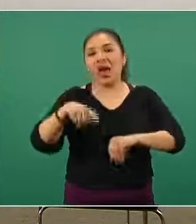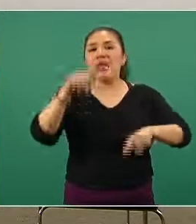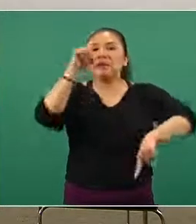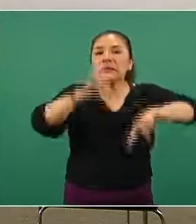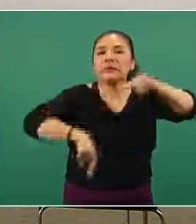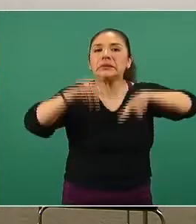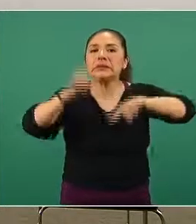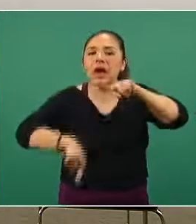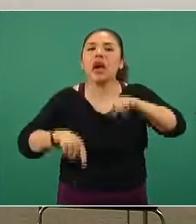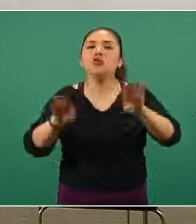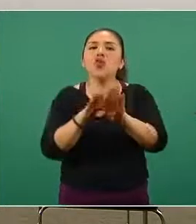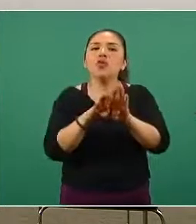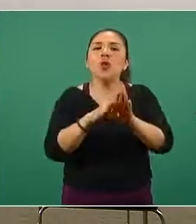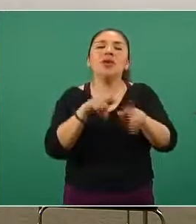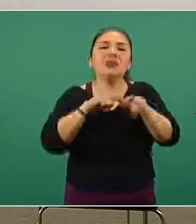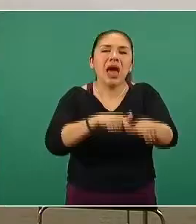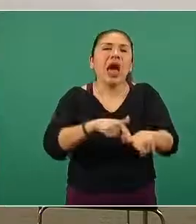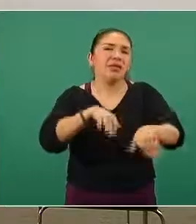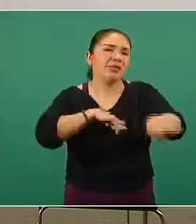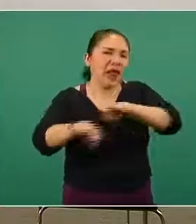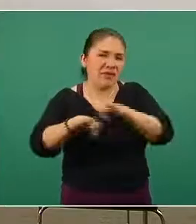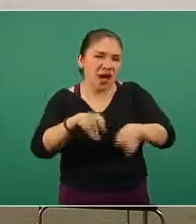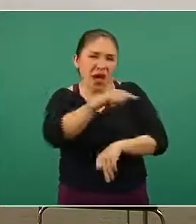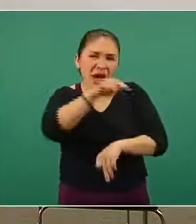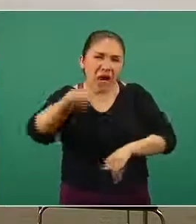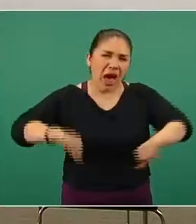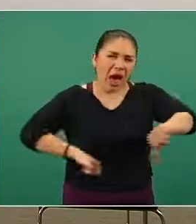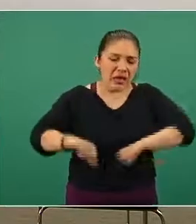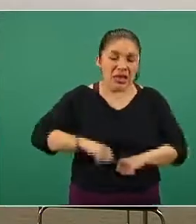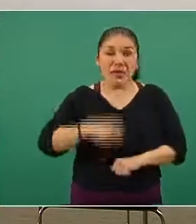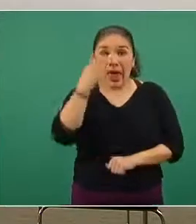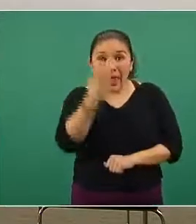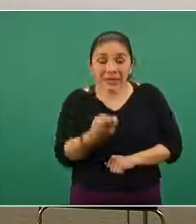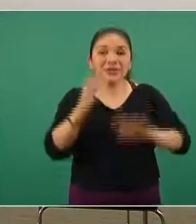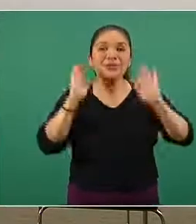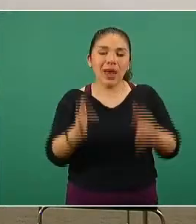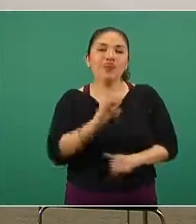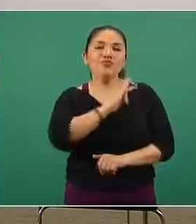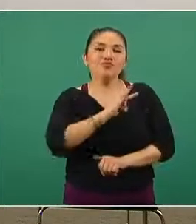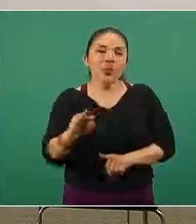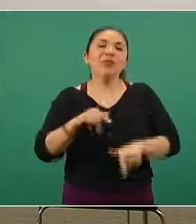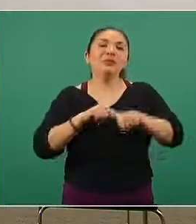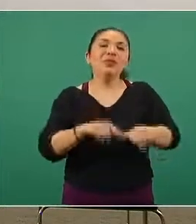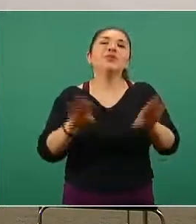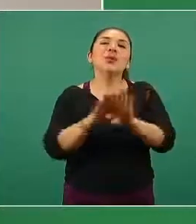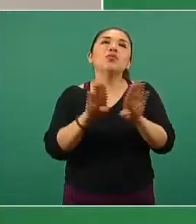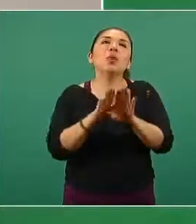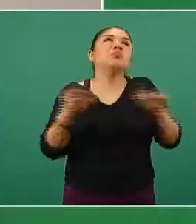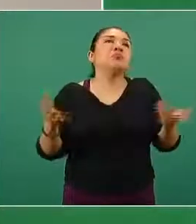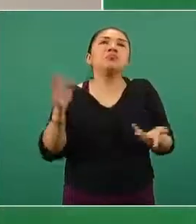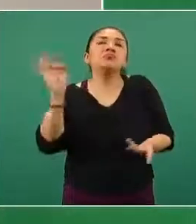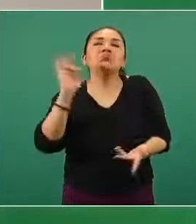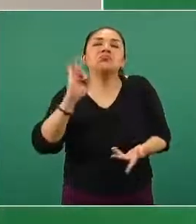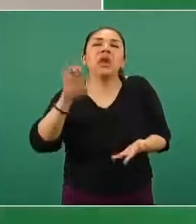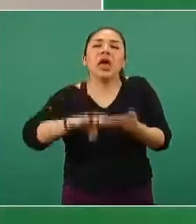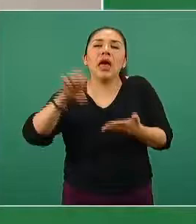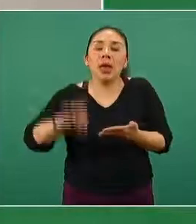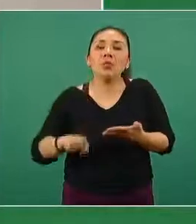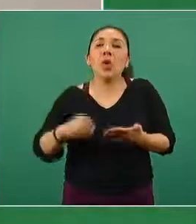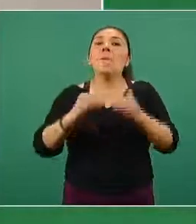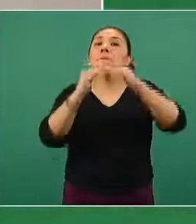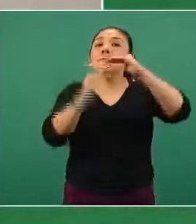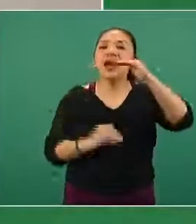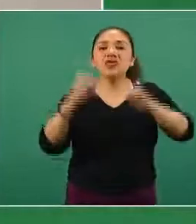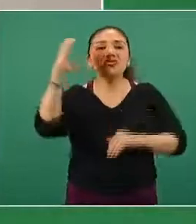de continuidad de operaciones. Y entonces, de esa manera, pues obviamente poder, a lo mejor sí, disminuir